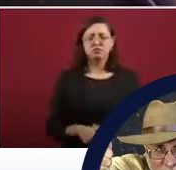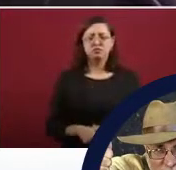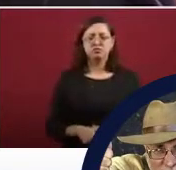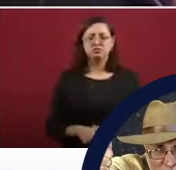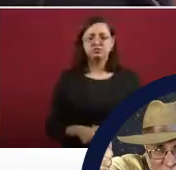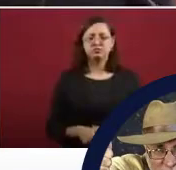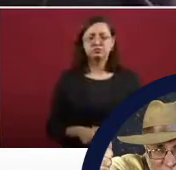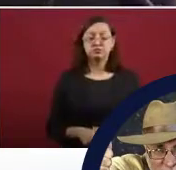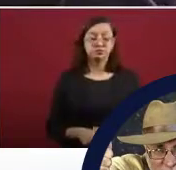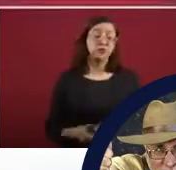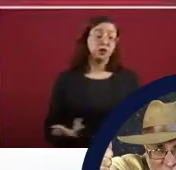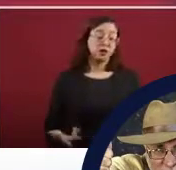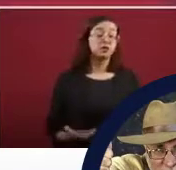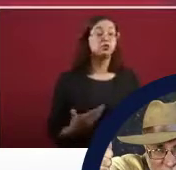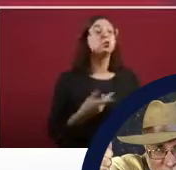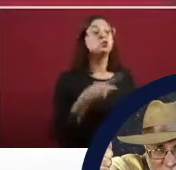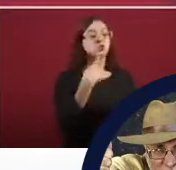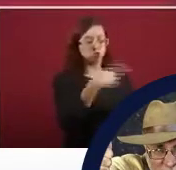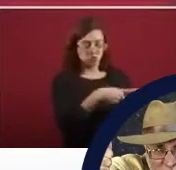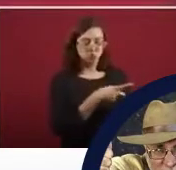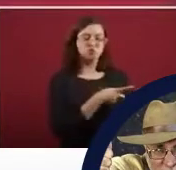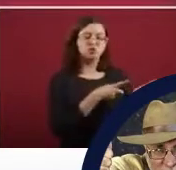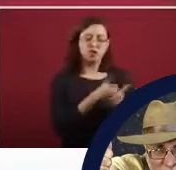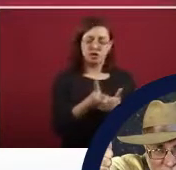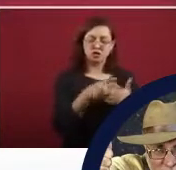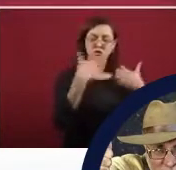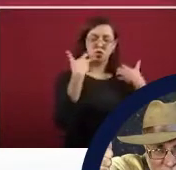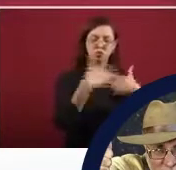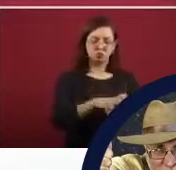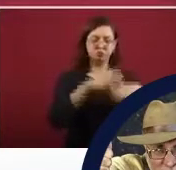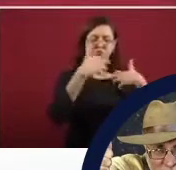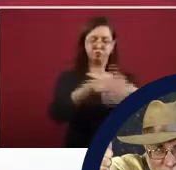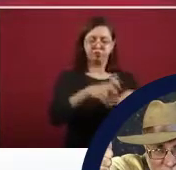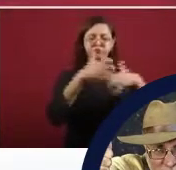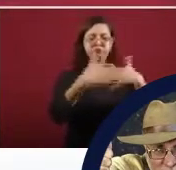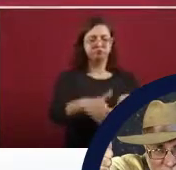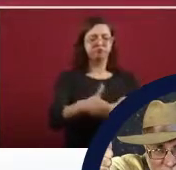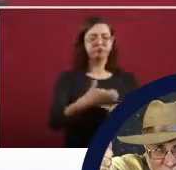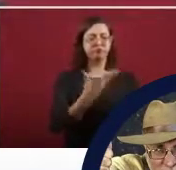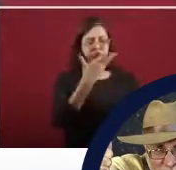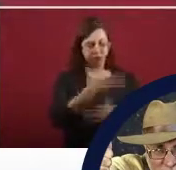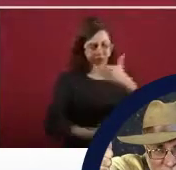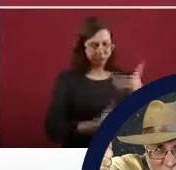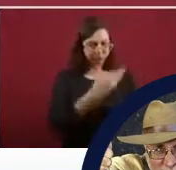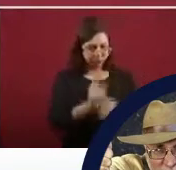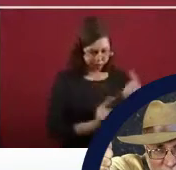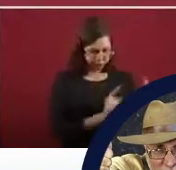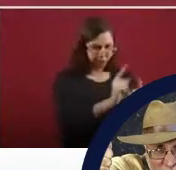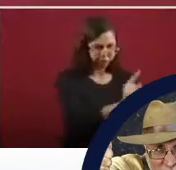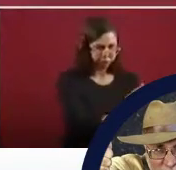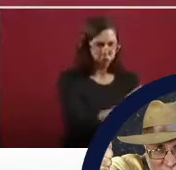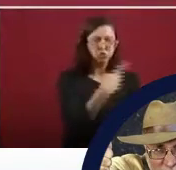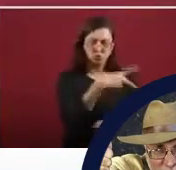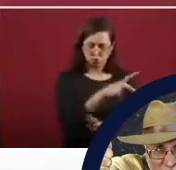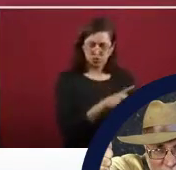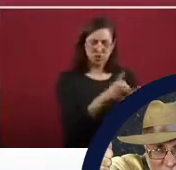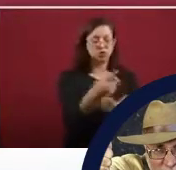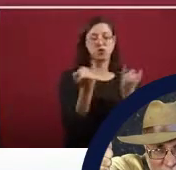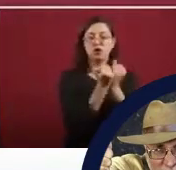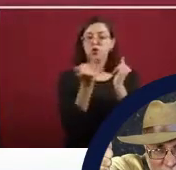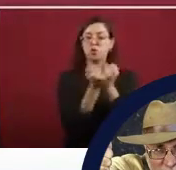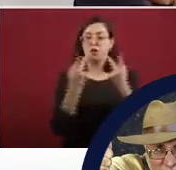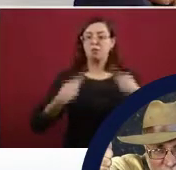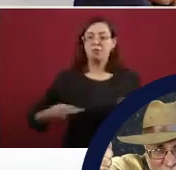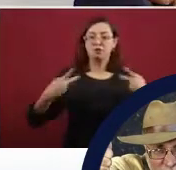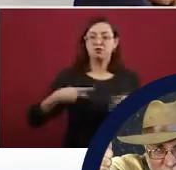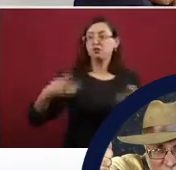avisaremos cómo será, porque ahorita hay mucho ruido, ¿no? Ahí viene ahorita la marcha de las feministas, a protestar justamente por la